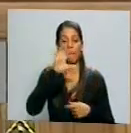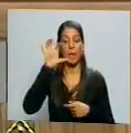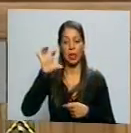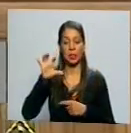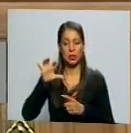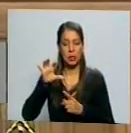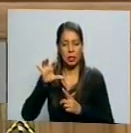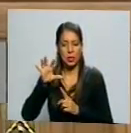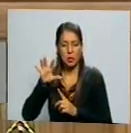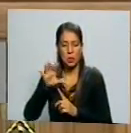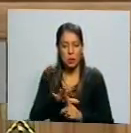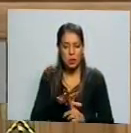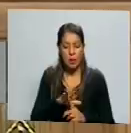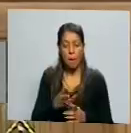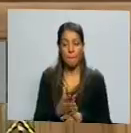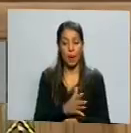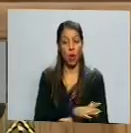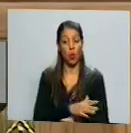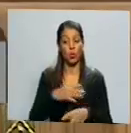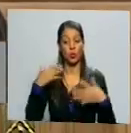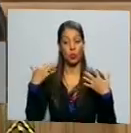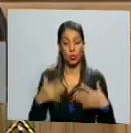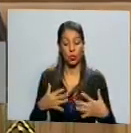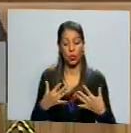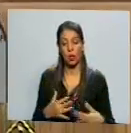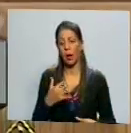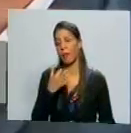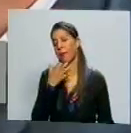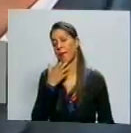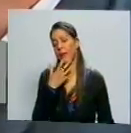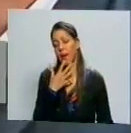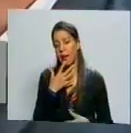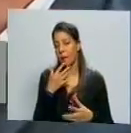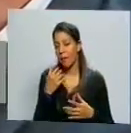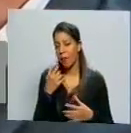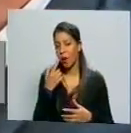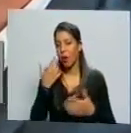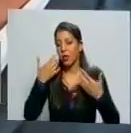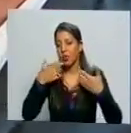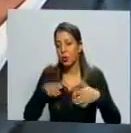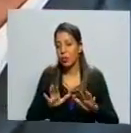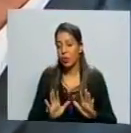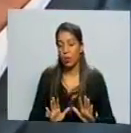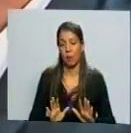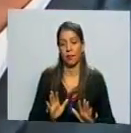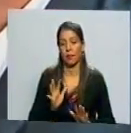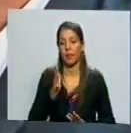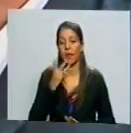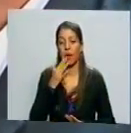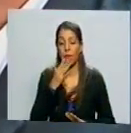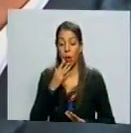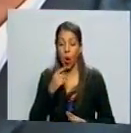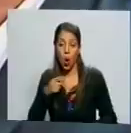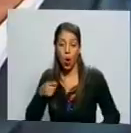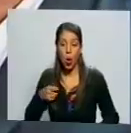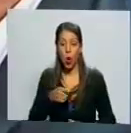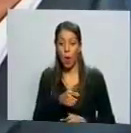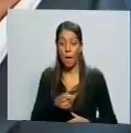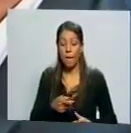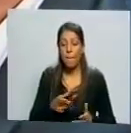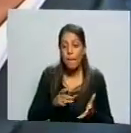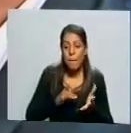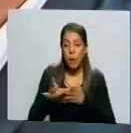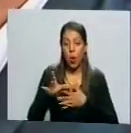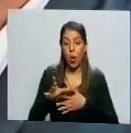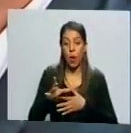arreciar, y están buscando que cuando se materialice un supuesto negado, el golpe de Estado